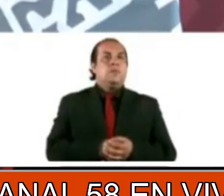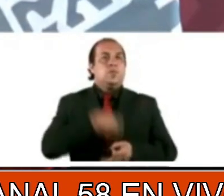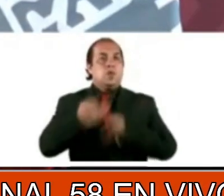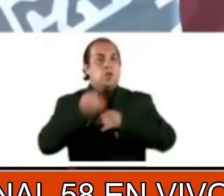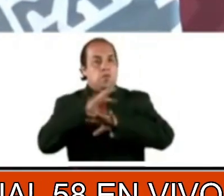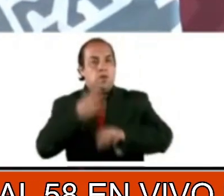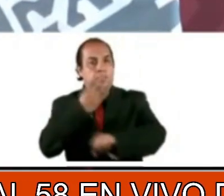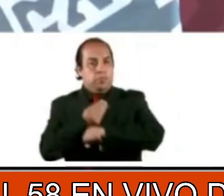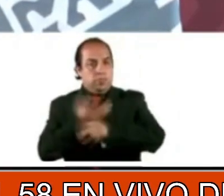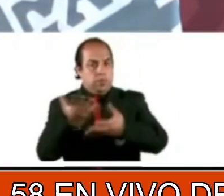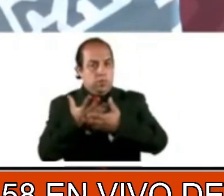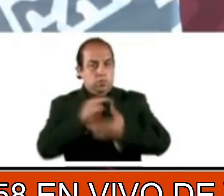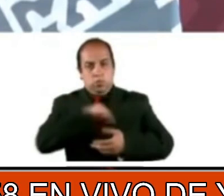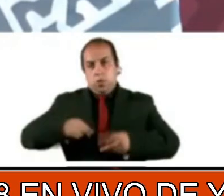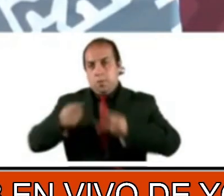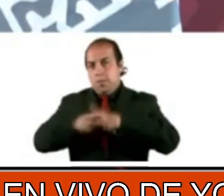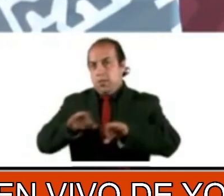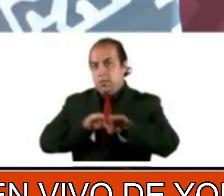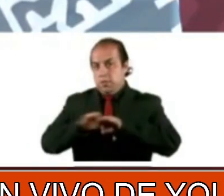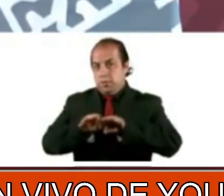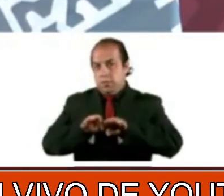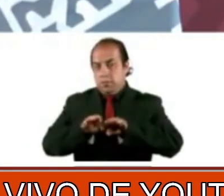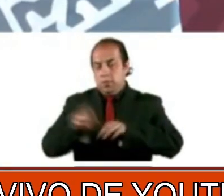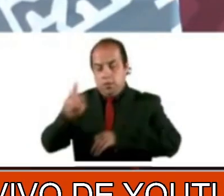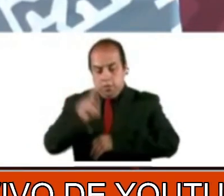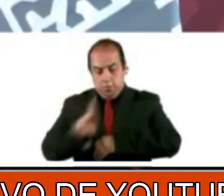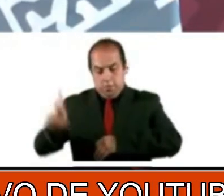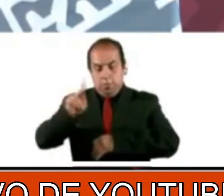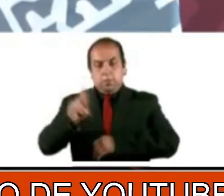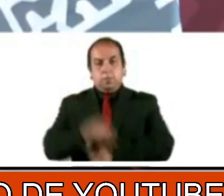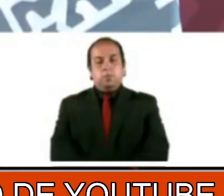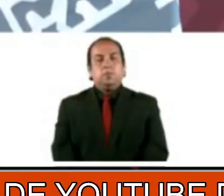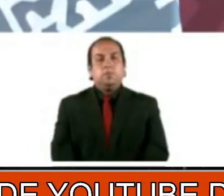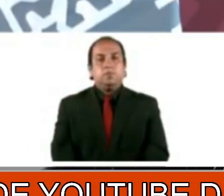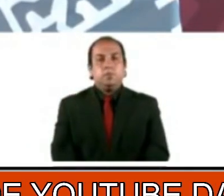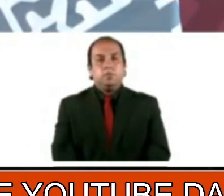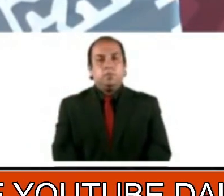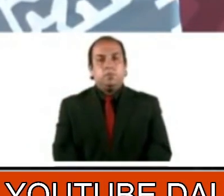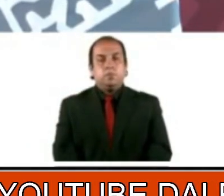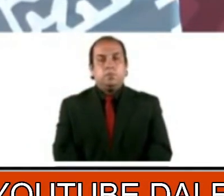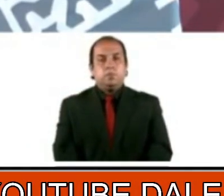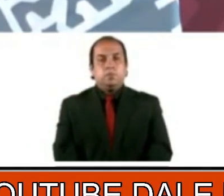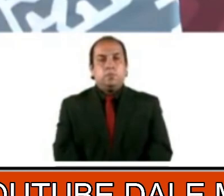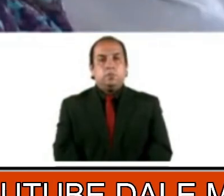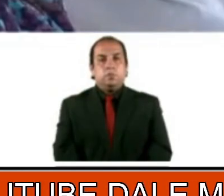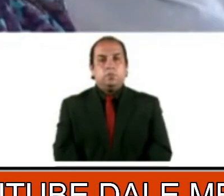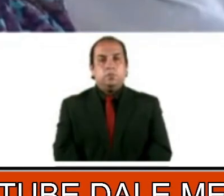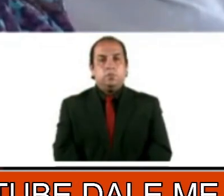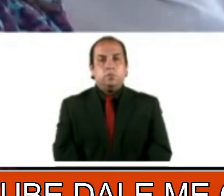que hicimos desde que llegamos son públicos. Se llegó, se hizo un